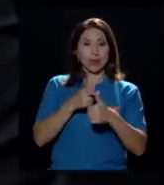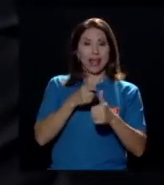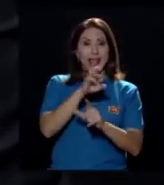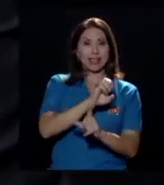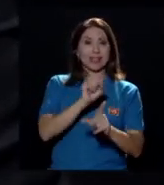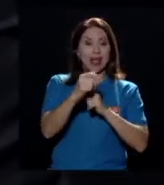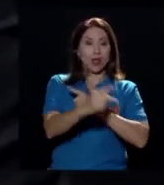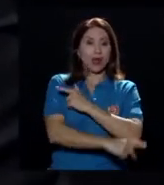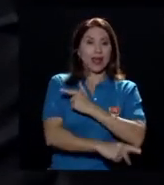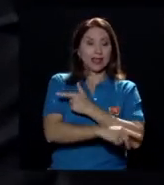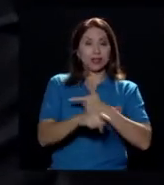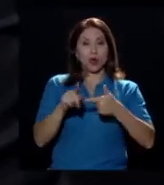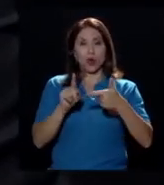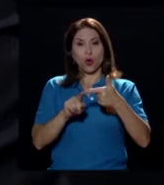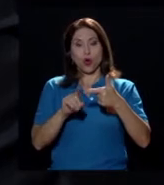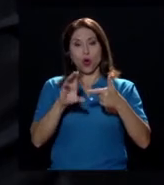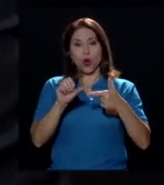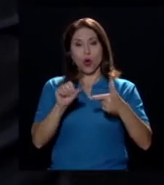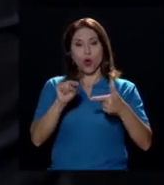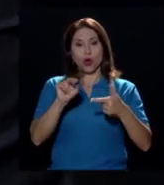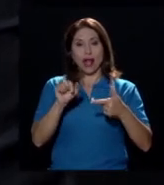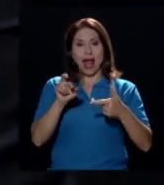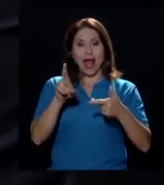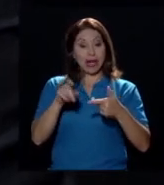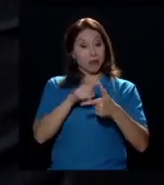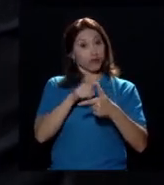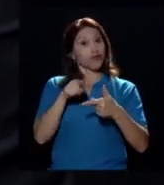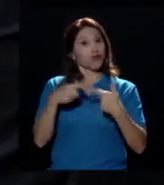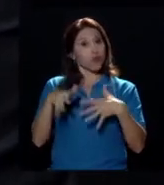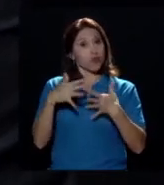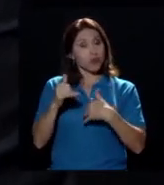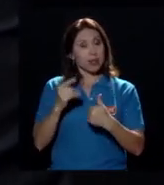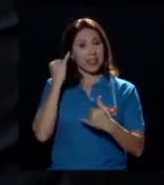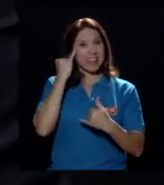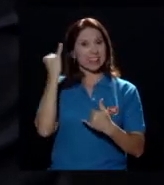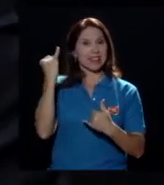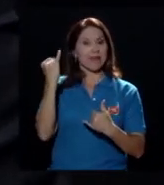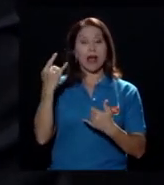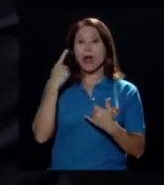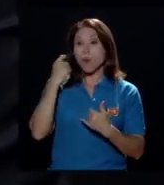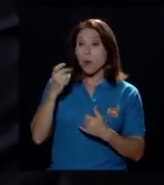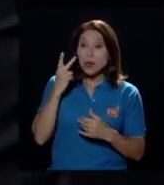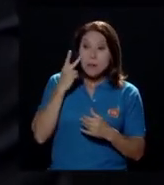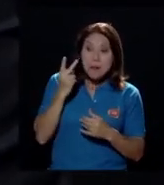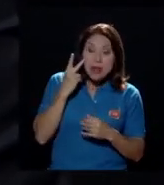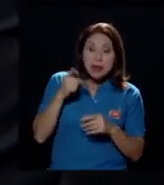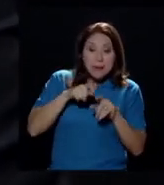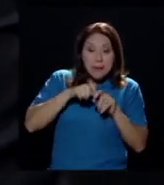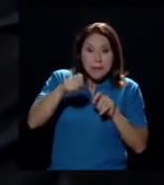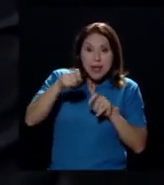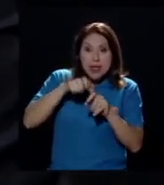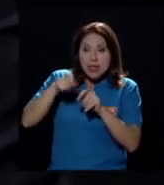pues hayan tenido esta iniciativa. El hecho de medir resultados cuantificativos